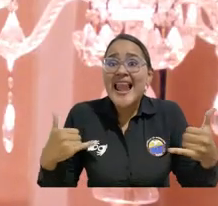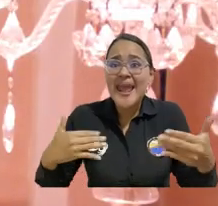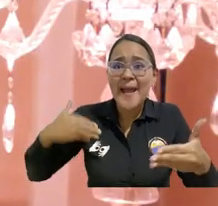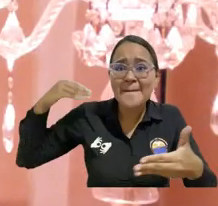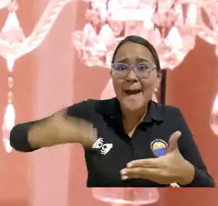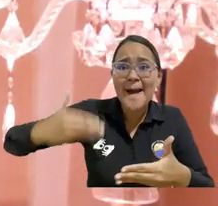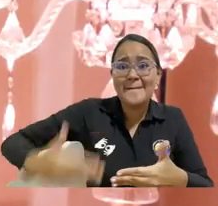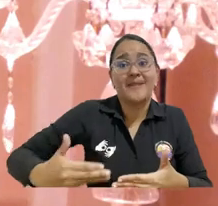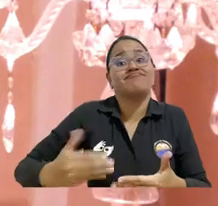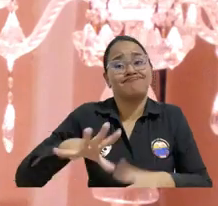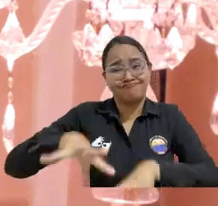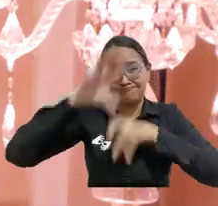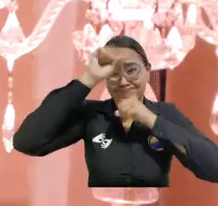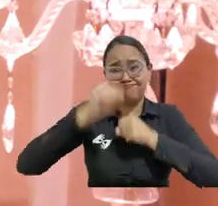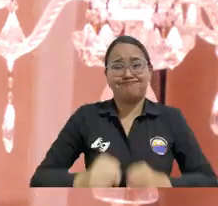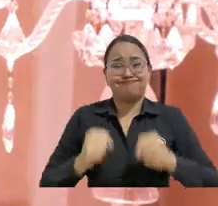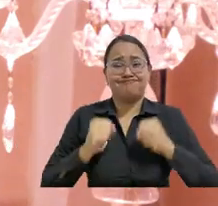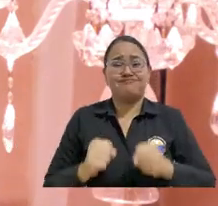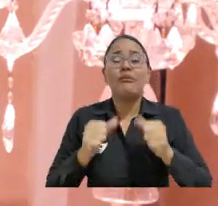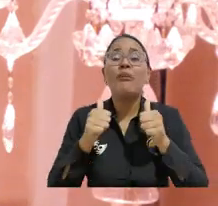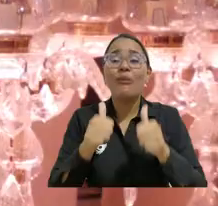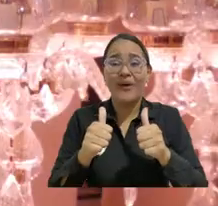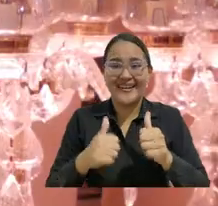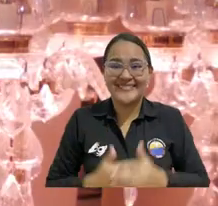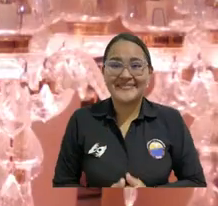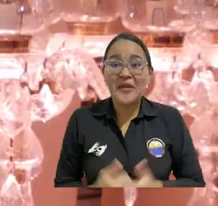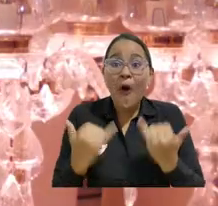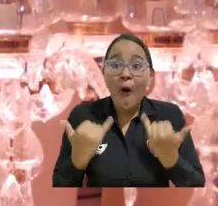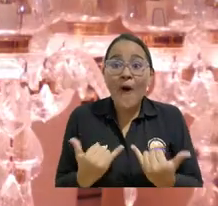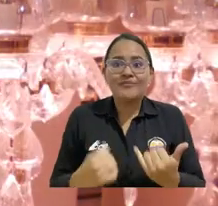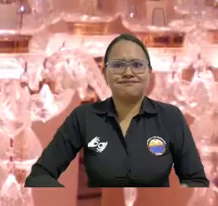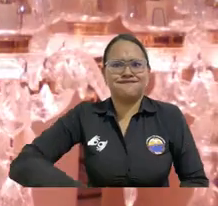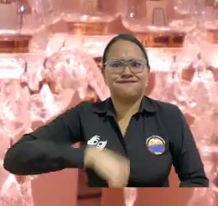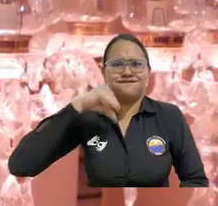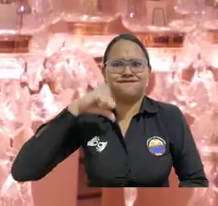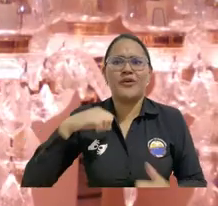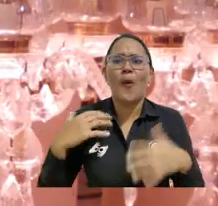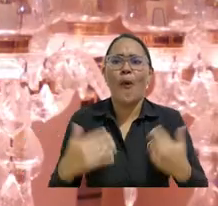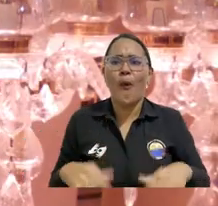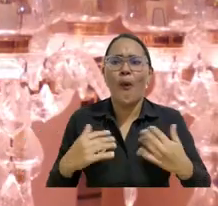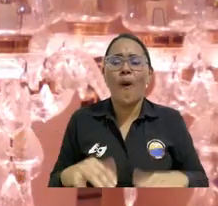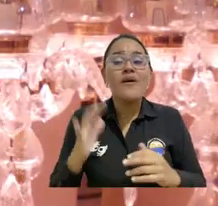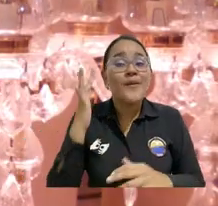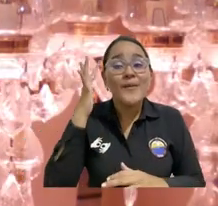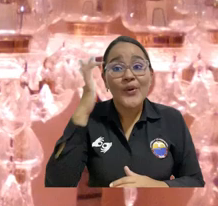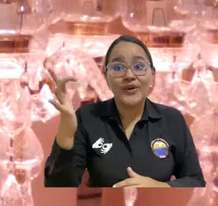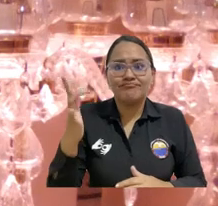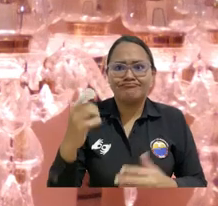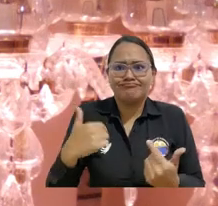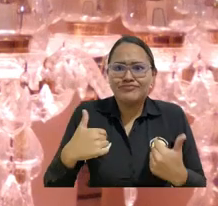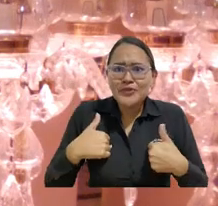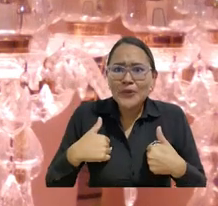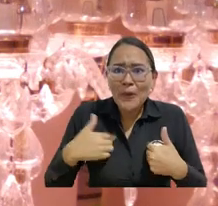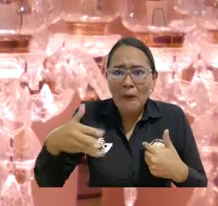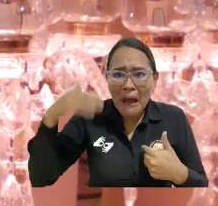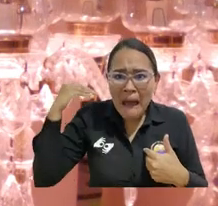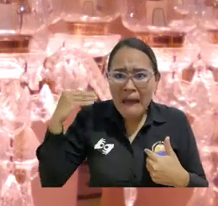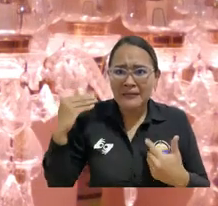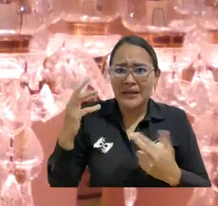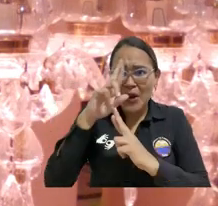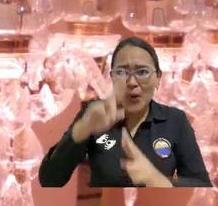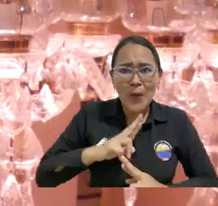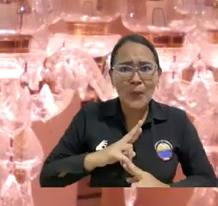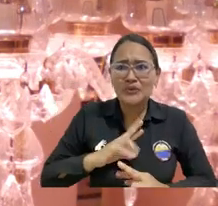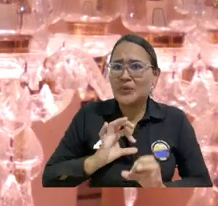trayectoria y un gran aprendizaje. Esto me ha enorgullecido el día de hoy, porque